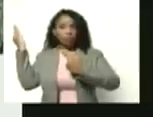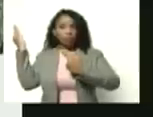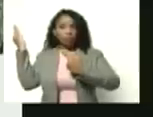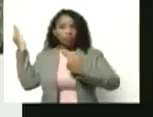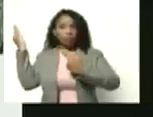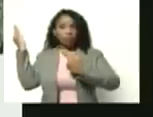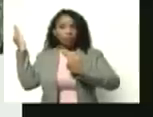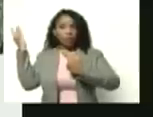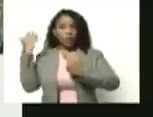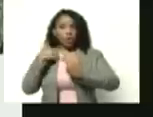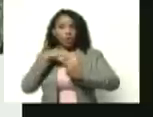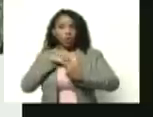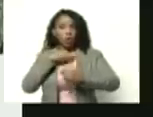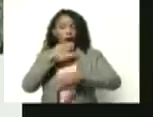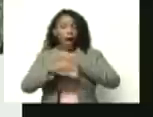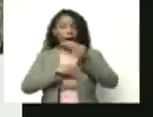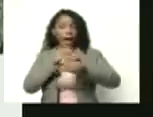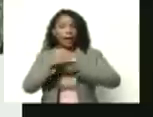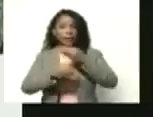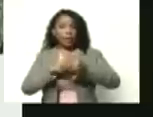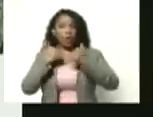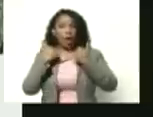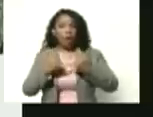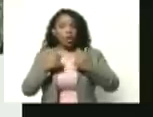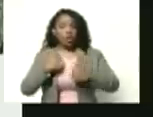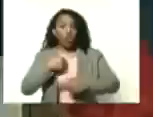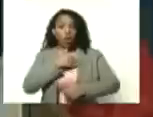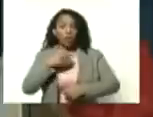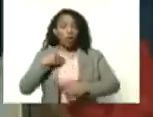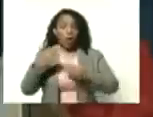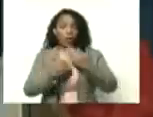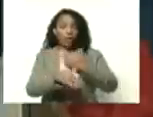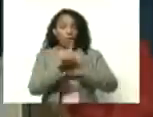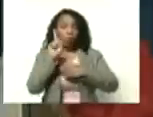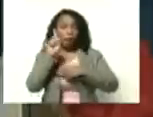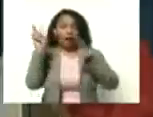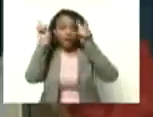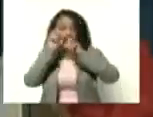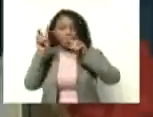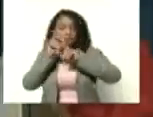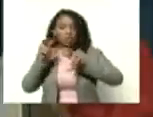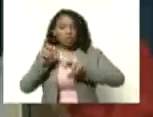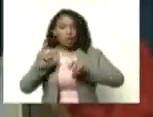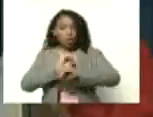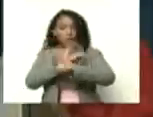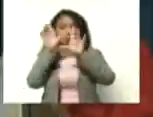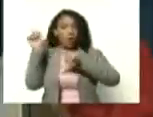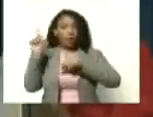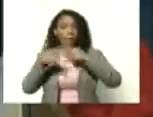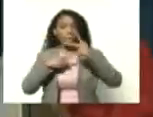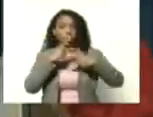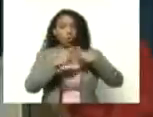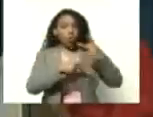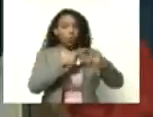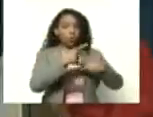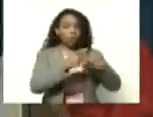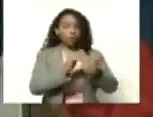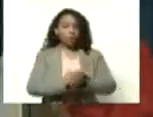estamos haciendo obviamente quiero adelantar en una investigación preliminar que está en proceso